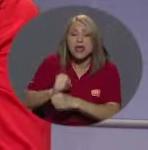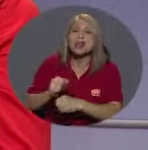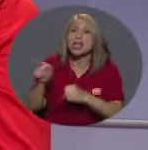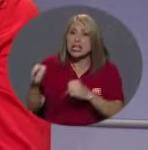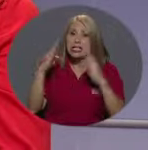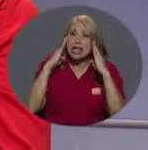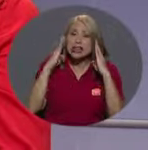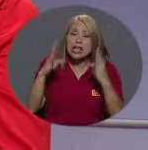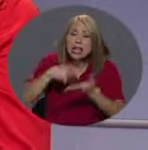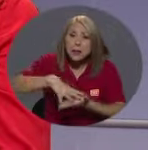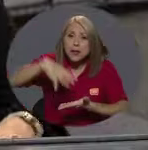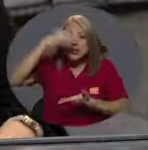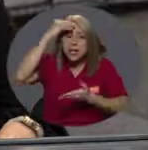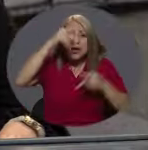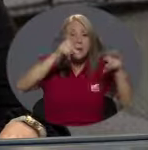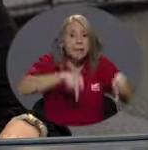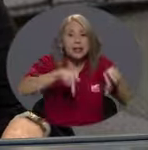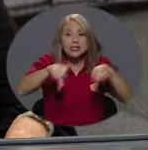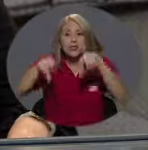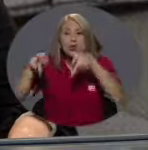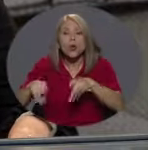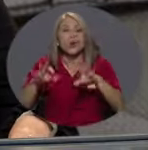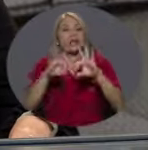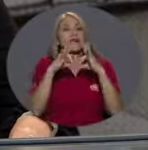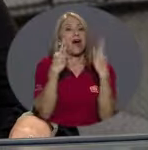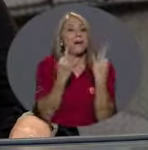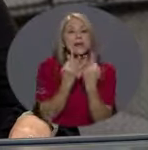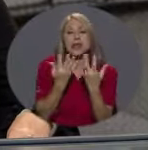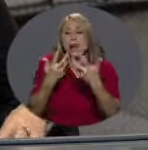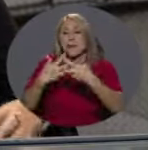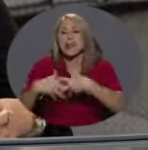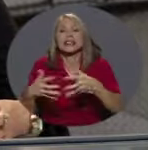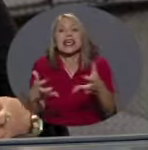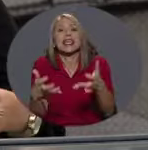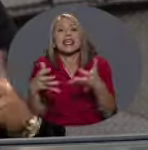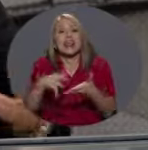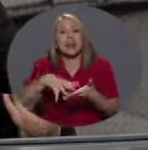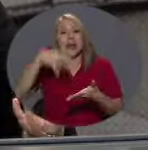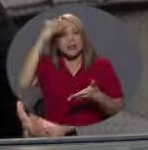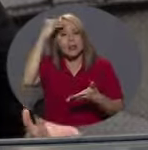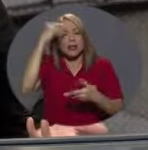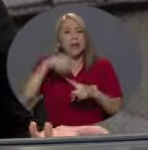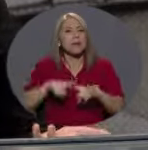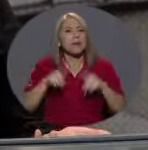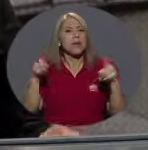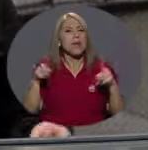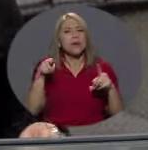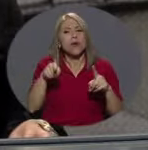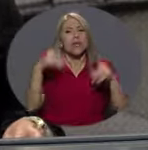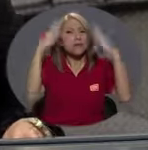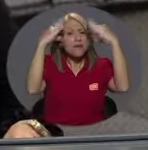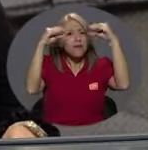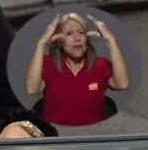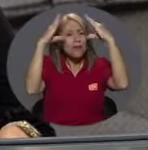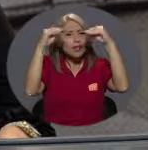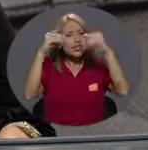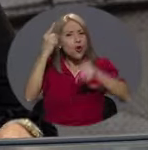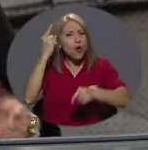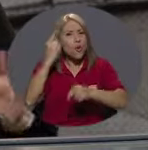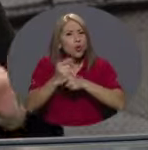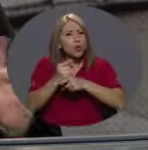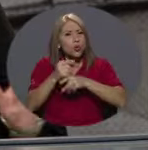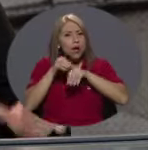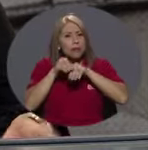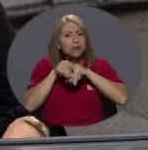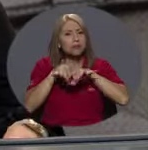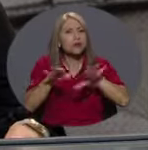familia, la empresa, los entornos quieren y están atentos a aprender. Pero entonces, ¿cómo hacemos llegar esa información oportuna?